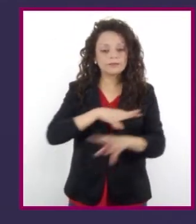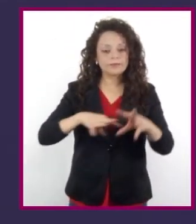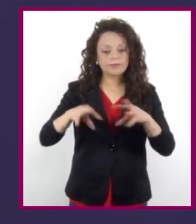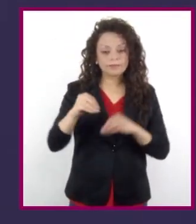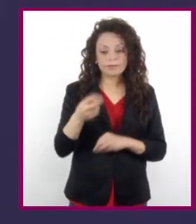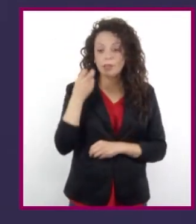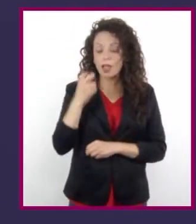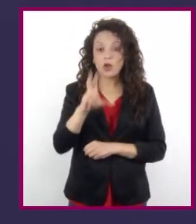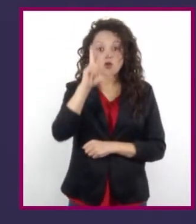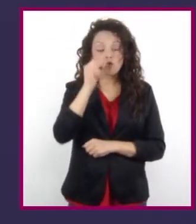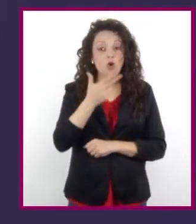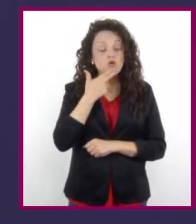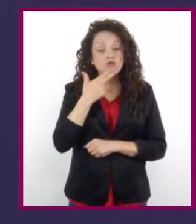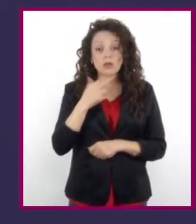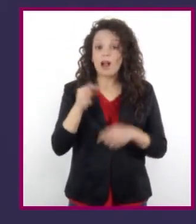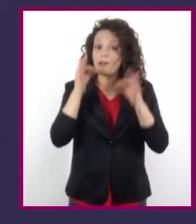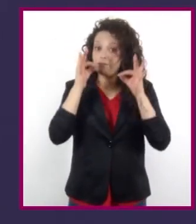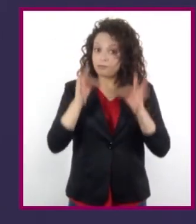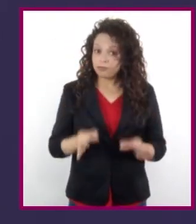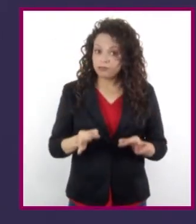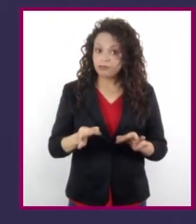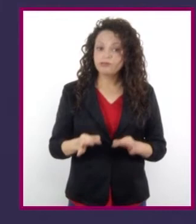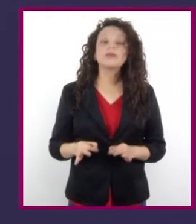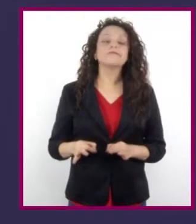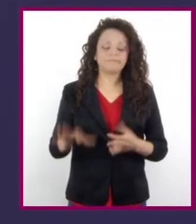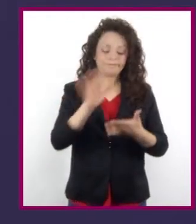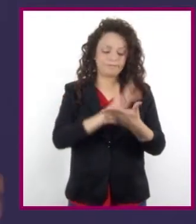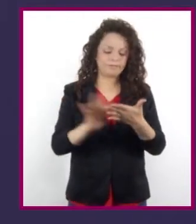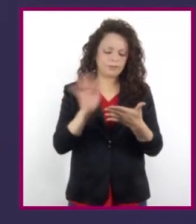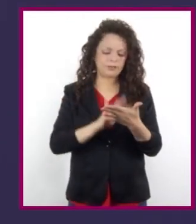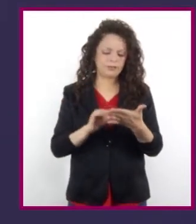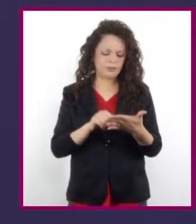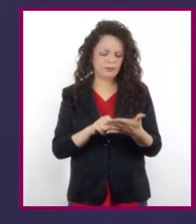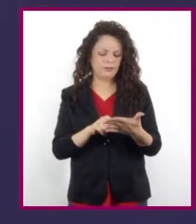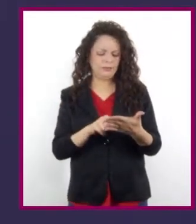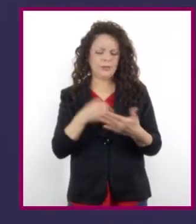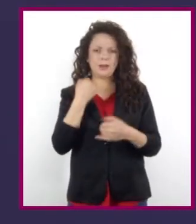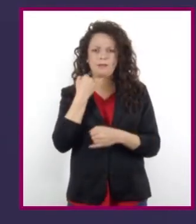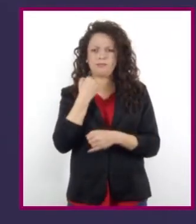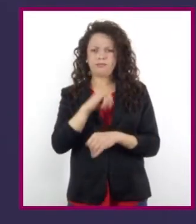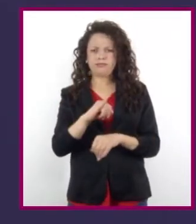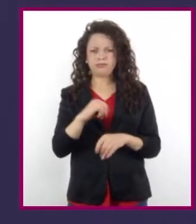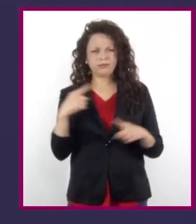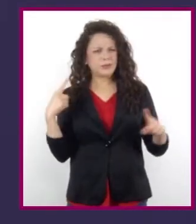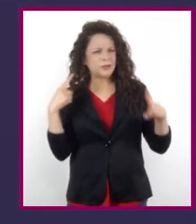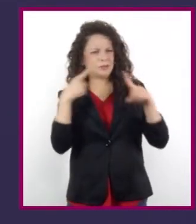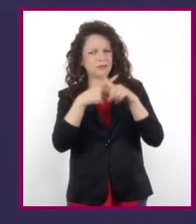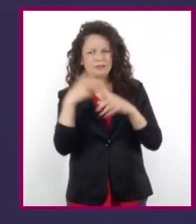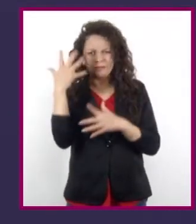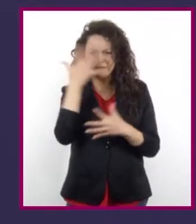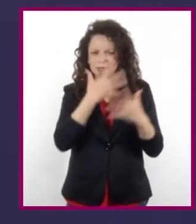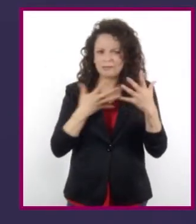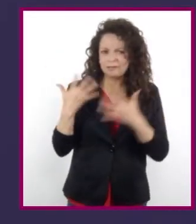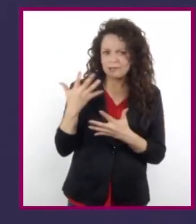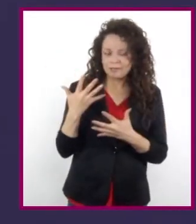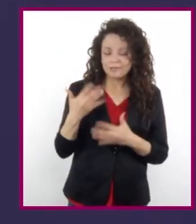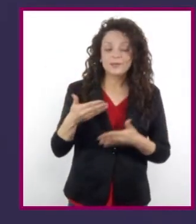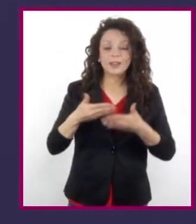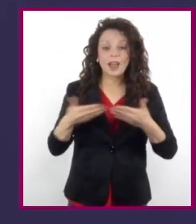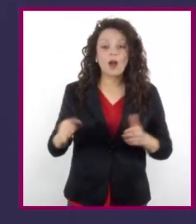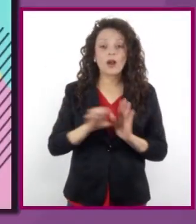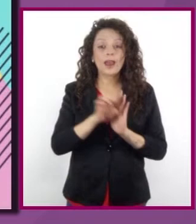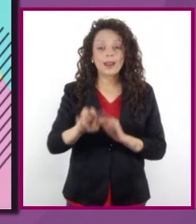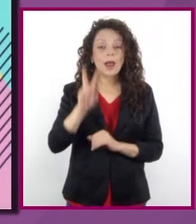son empleados correctamente, harán que nuestros lectores se confundan. Sigan conmigo la lectura del siguiente